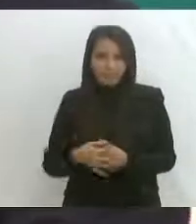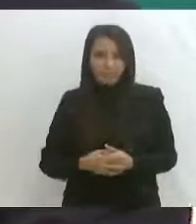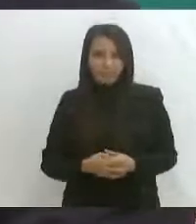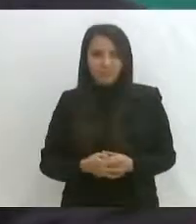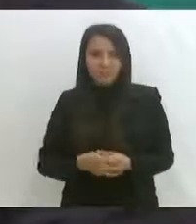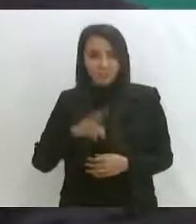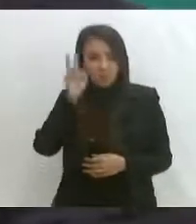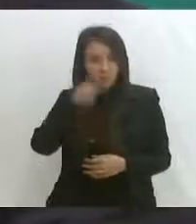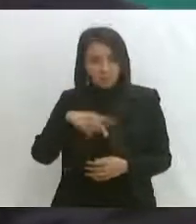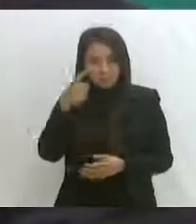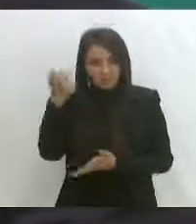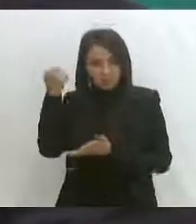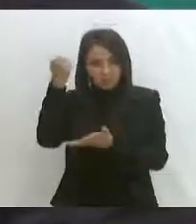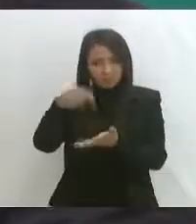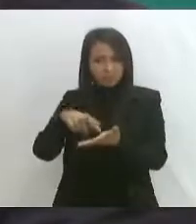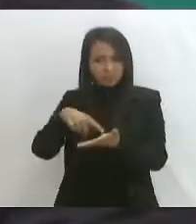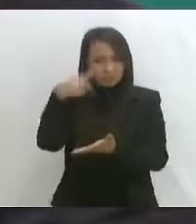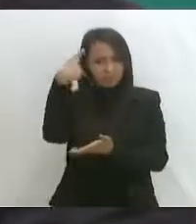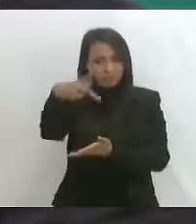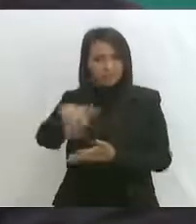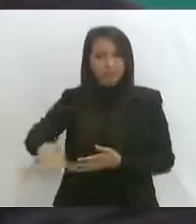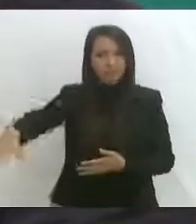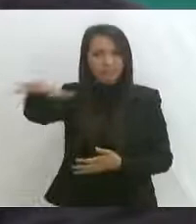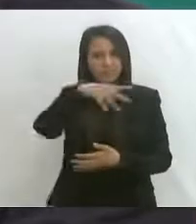No, el presupuesto es dinero del pueblo.